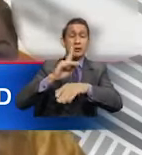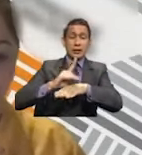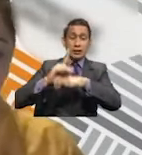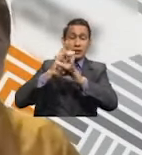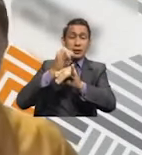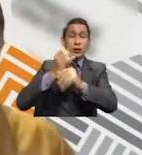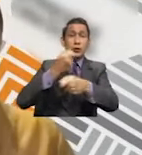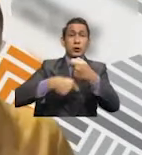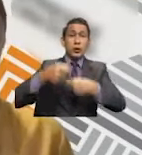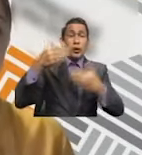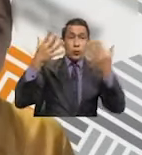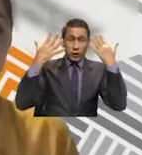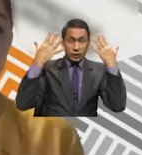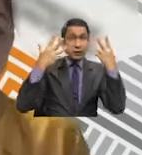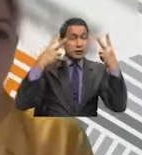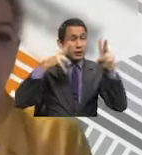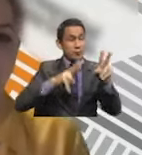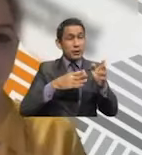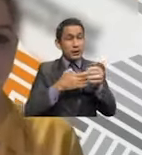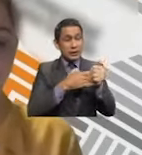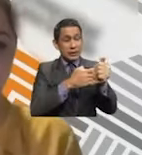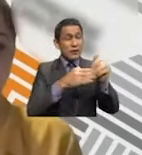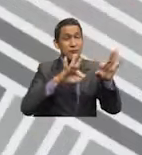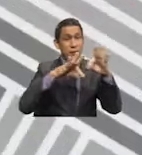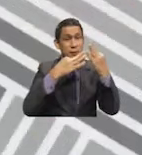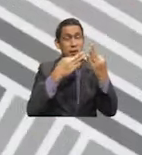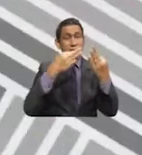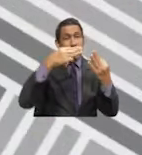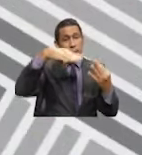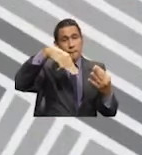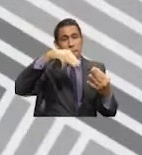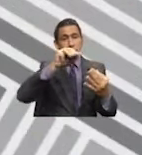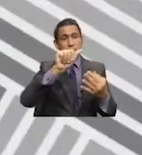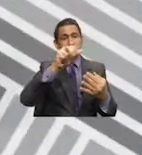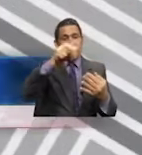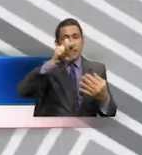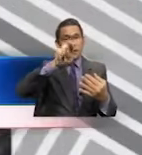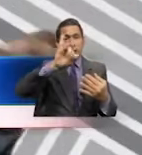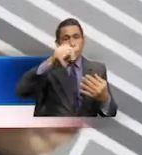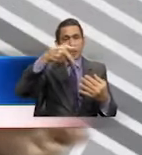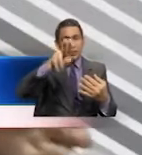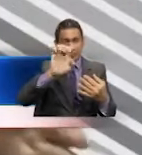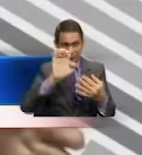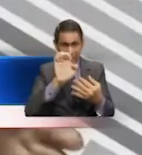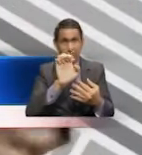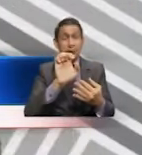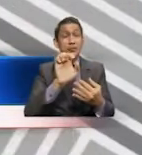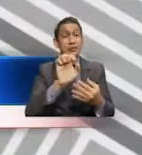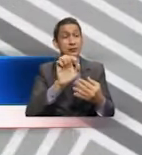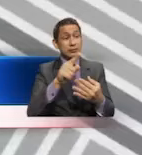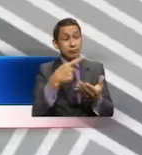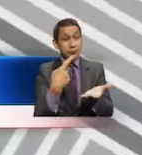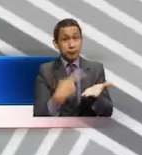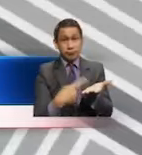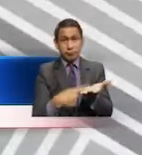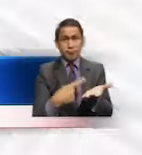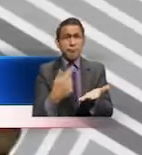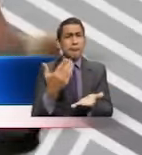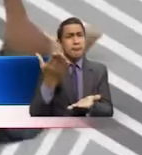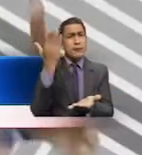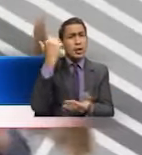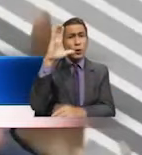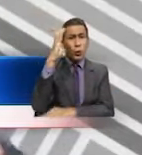Granado, y la orientadora familiar María Elena Manrique. Estamos trabajando en eso en base a conceptos que hemos visto en Medellín y en